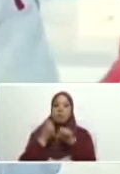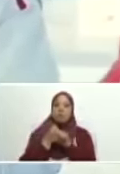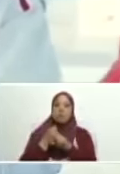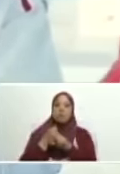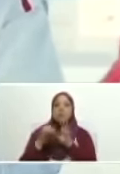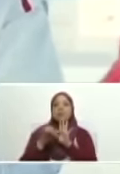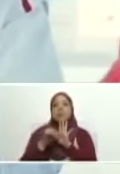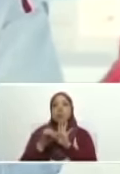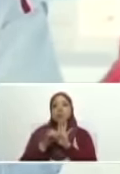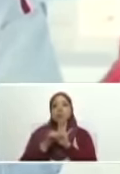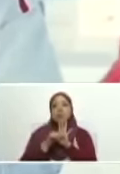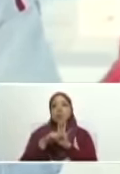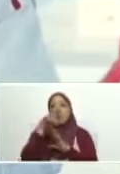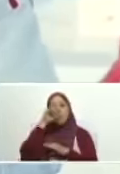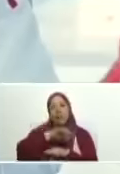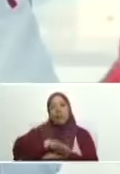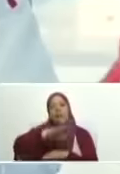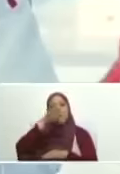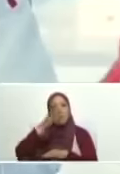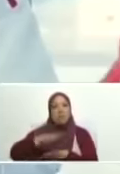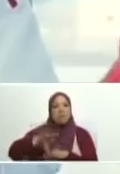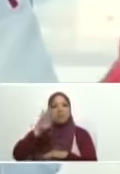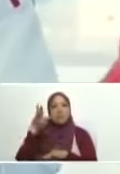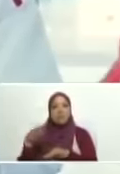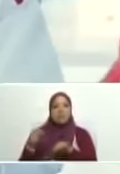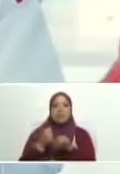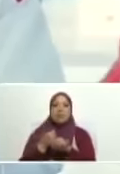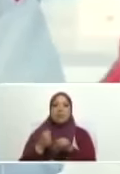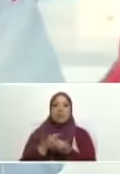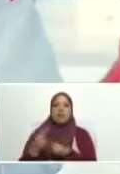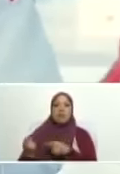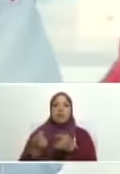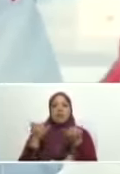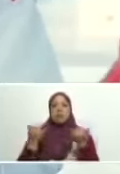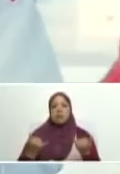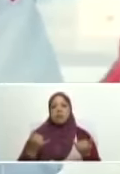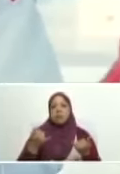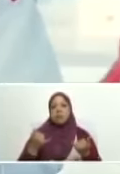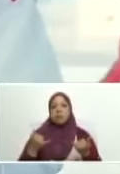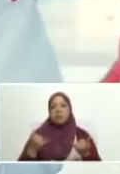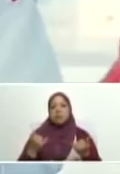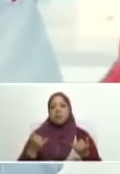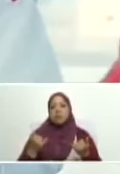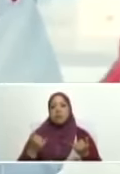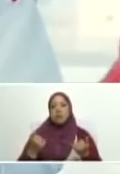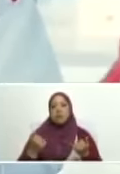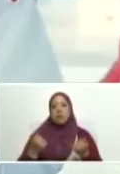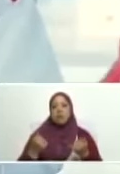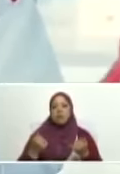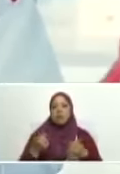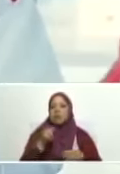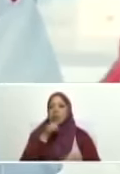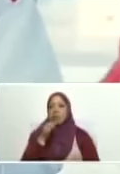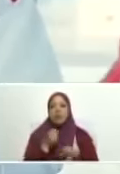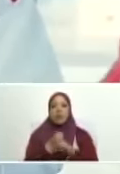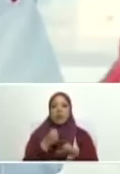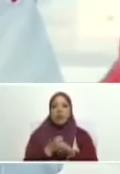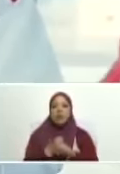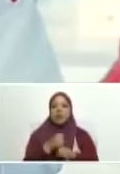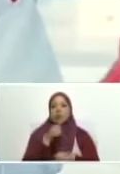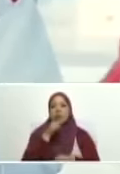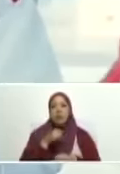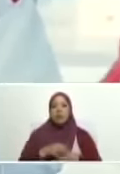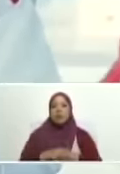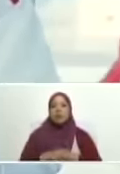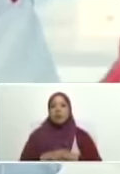cerca, en la montaña allí. ¿Usted me escuchaba, presidente, cuando muchacho, que usted le gustaba mucho La Guaira, que esa frase que decía,